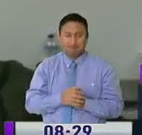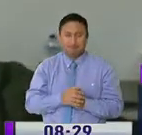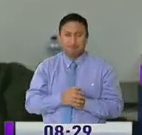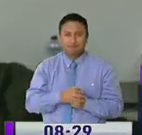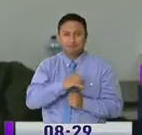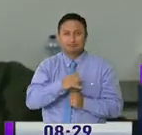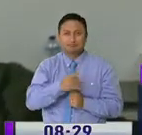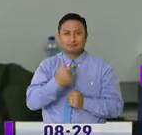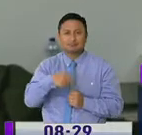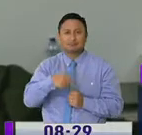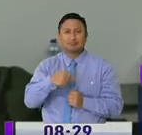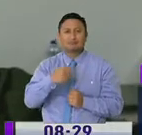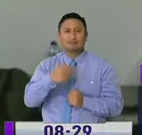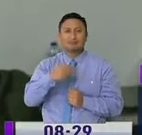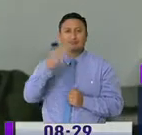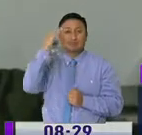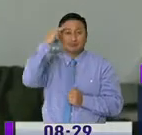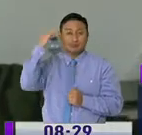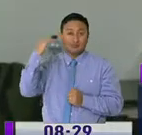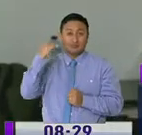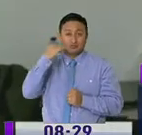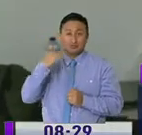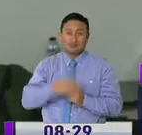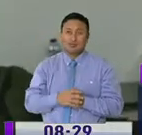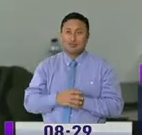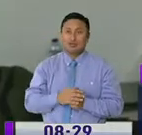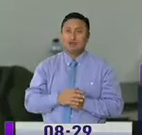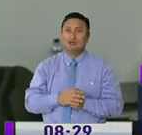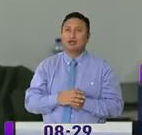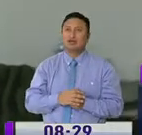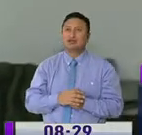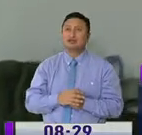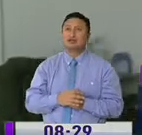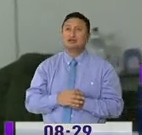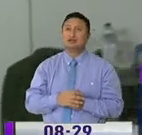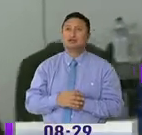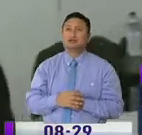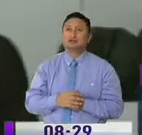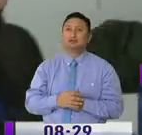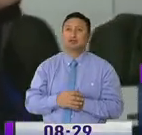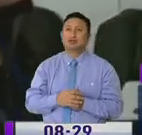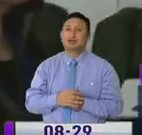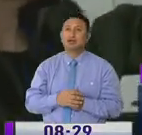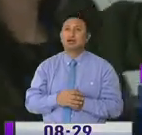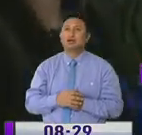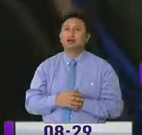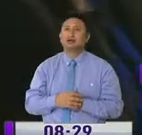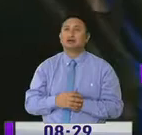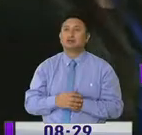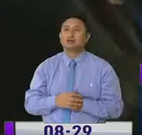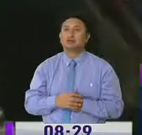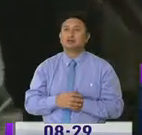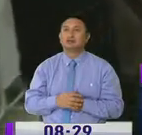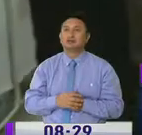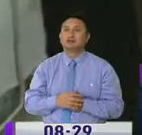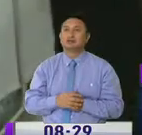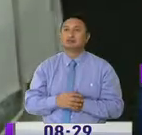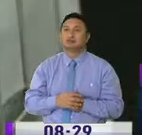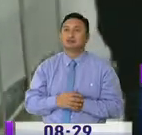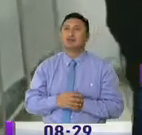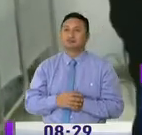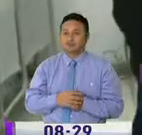medicina tradicional de Goryeo, en una palabra, es acupuntura, tiene sus eficiencias, tratar todas